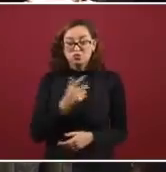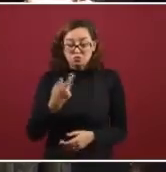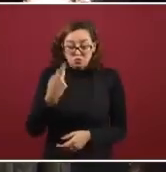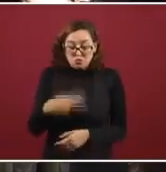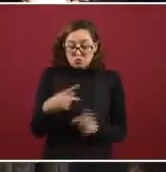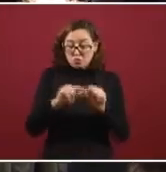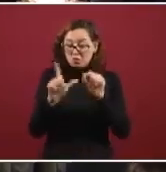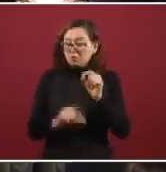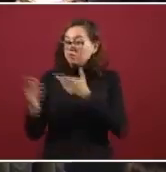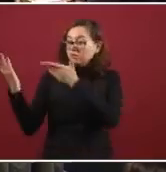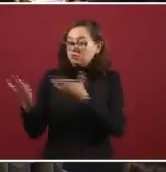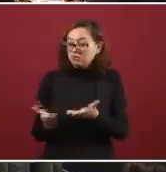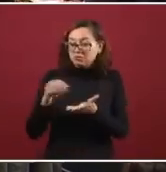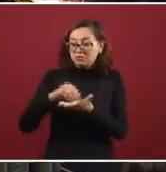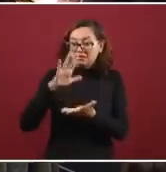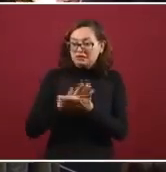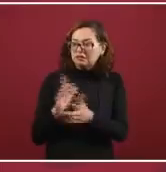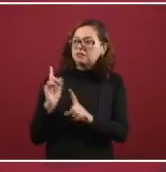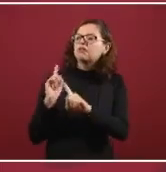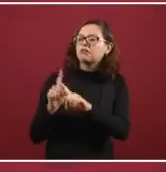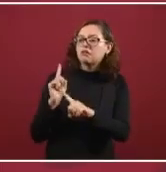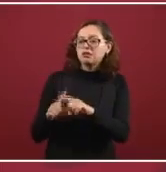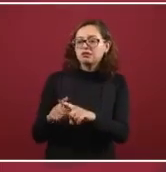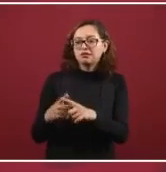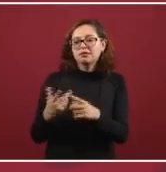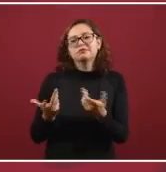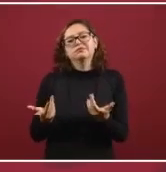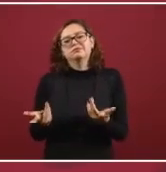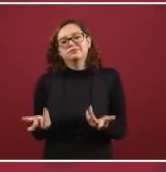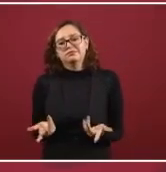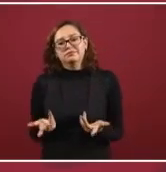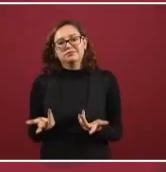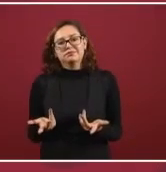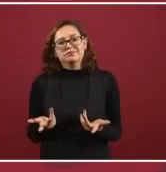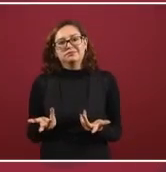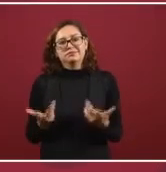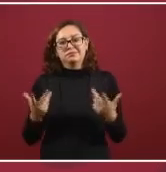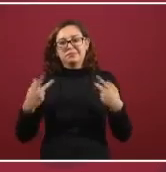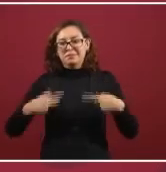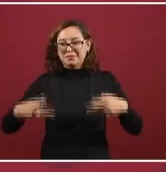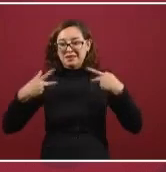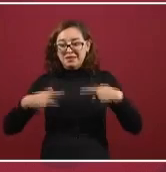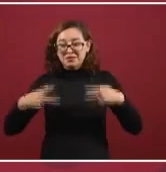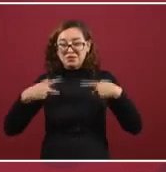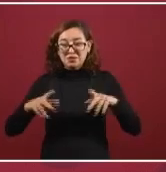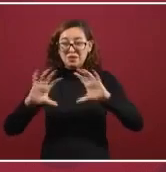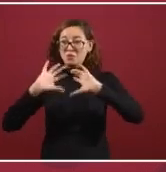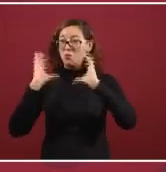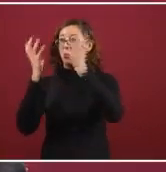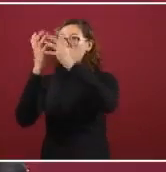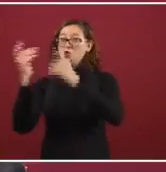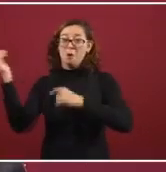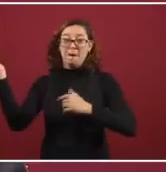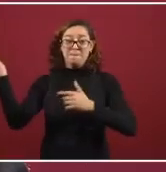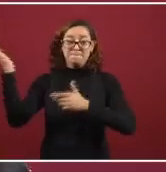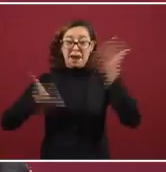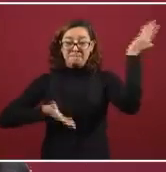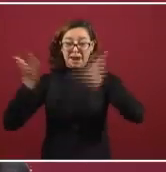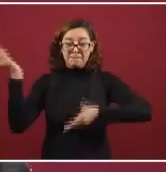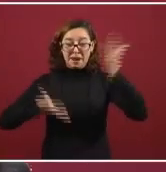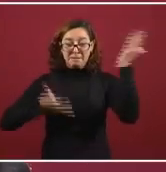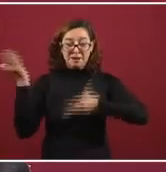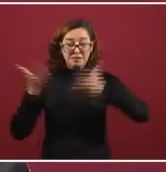territorio se registre y sepamos quién es, pues entonces vamos a tener miles de personas de todo el mundo en nuestro